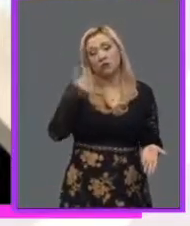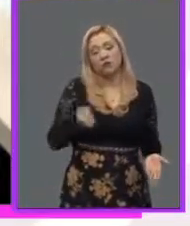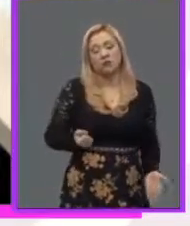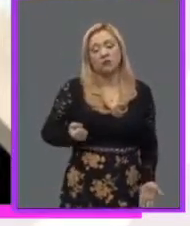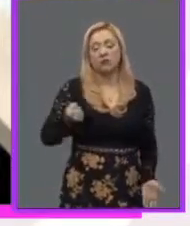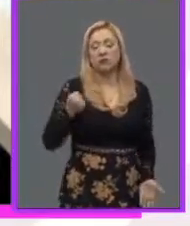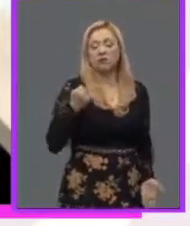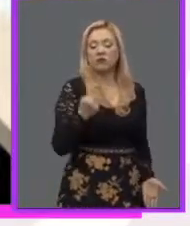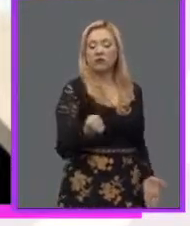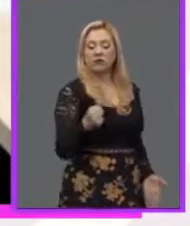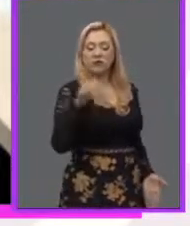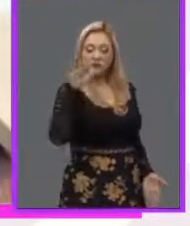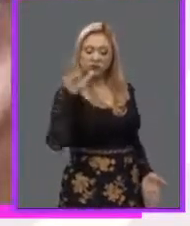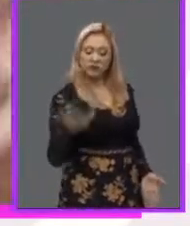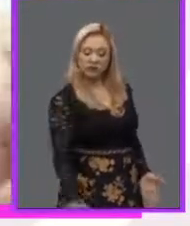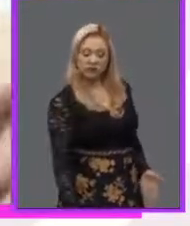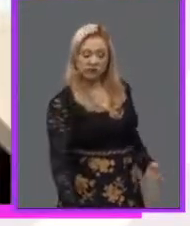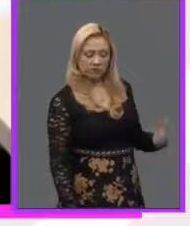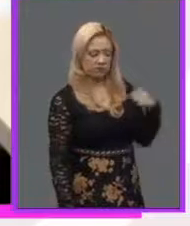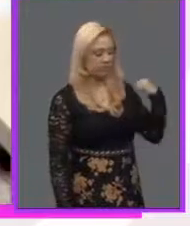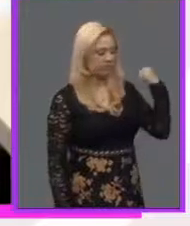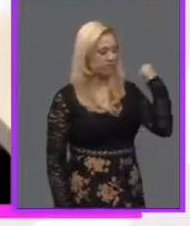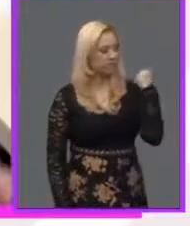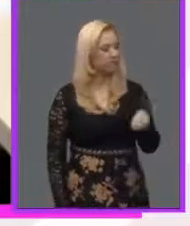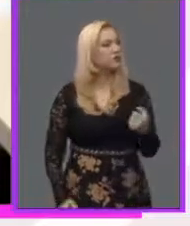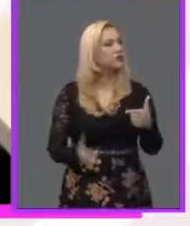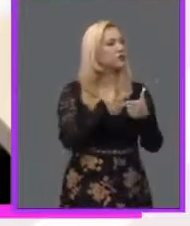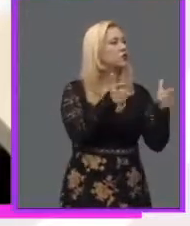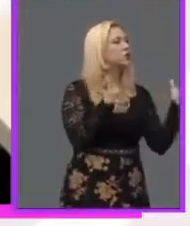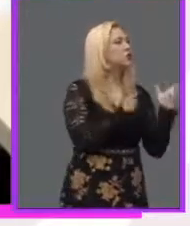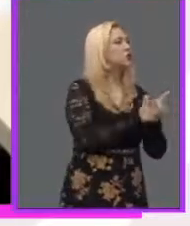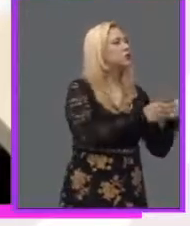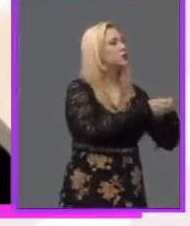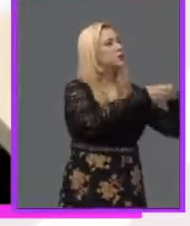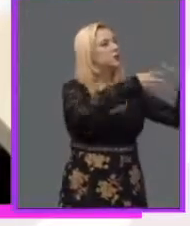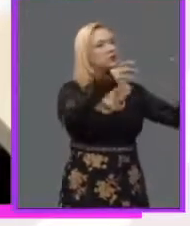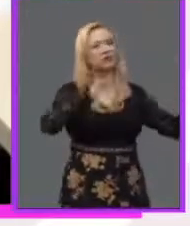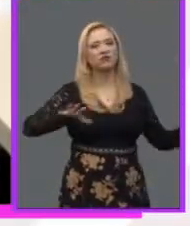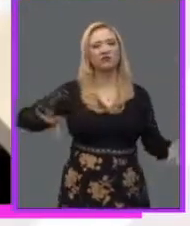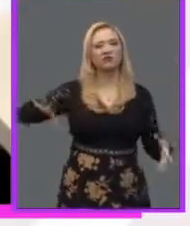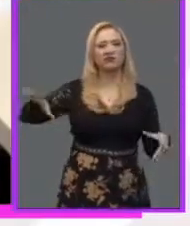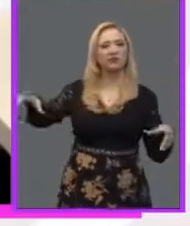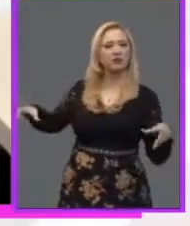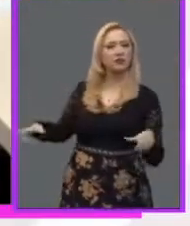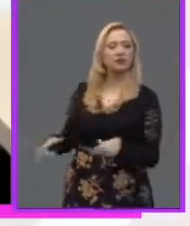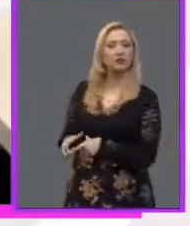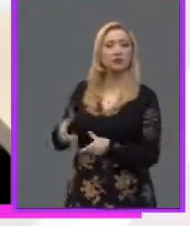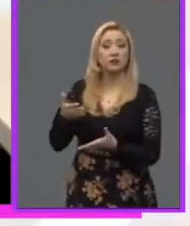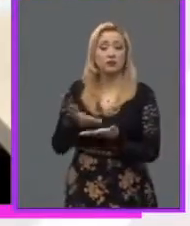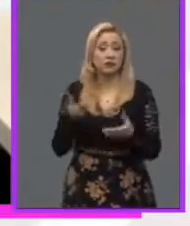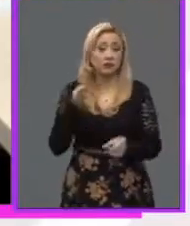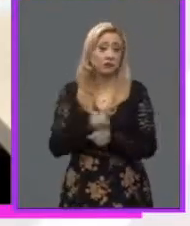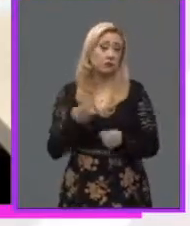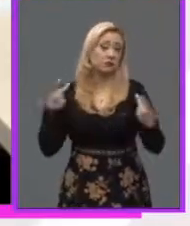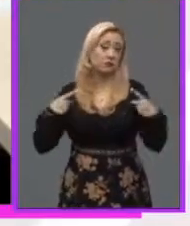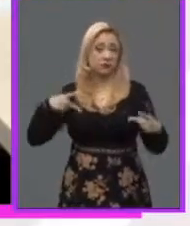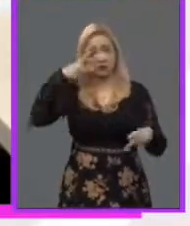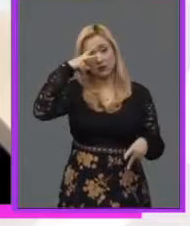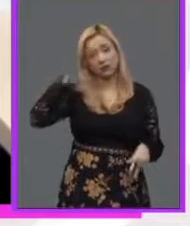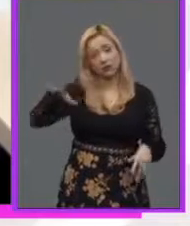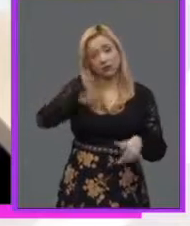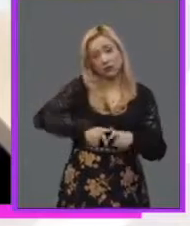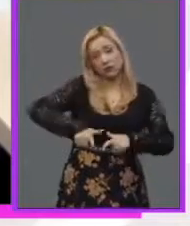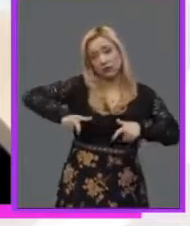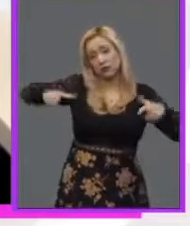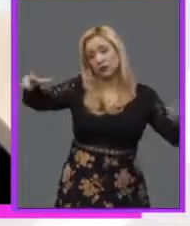imposición de una persona sobre la otra, el desarrollo, entre comillas, de un grupo sobre el otro. Actualmente, la mayor parte de la población mexicana